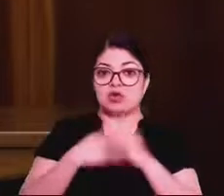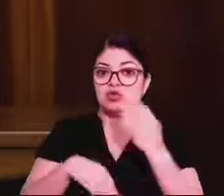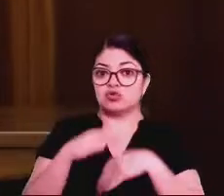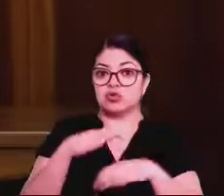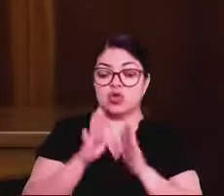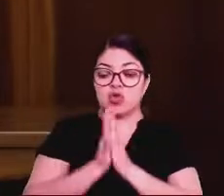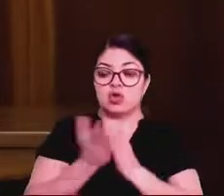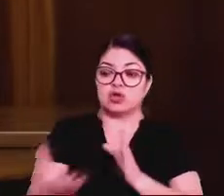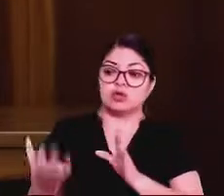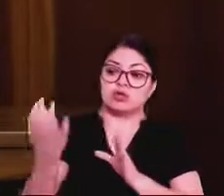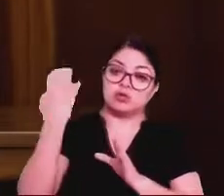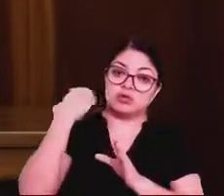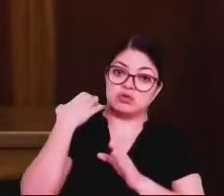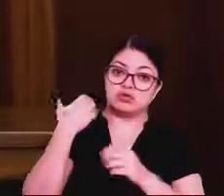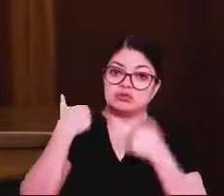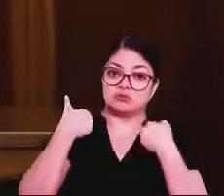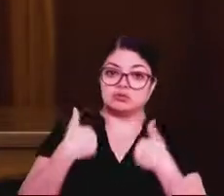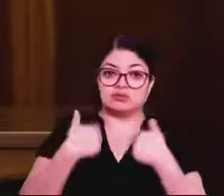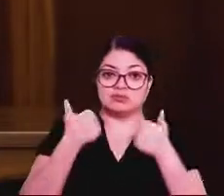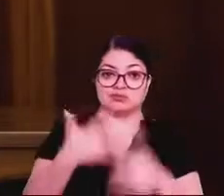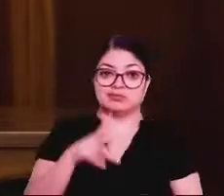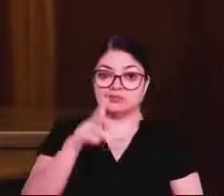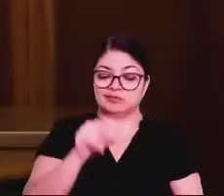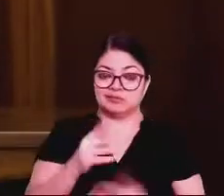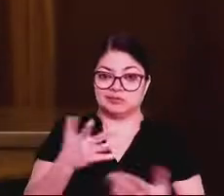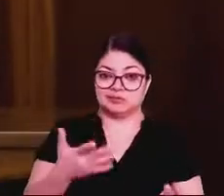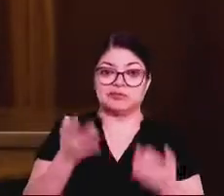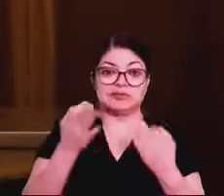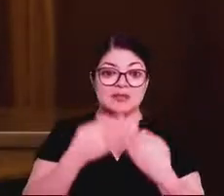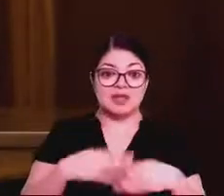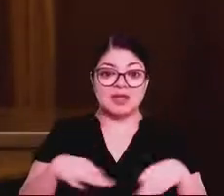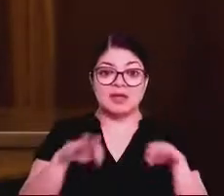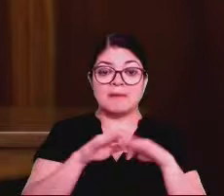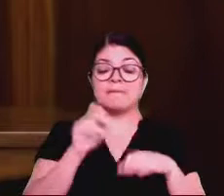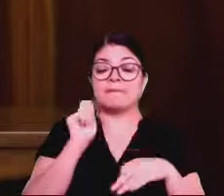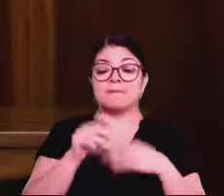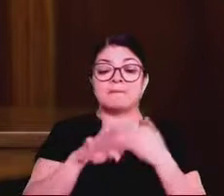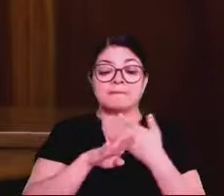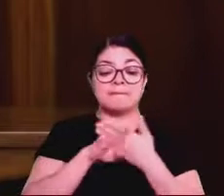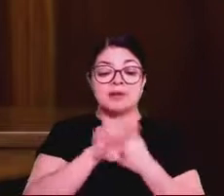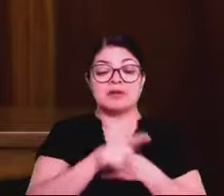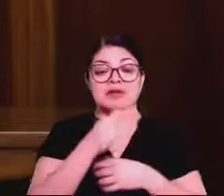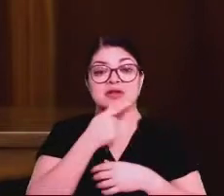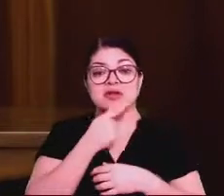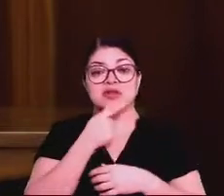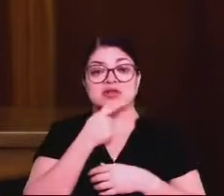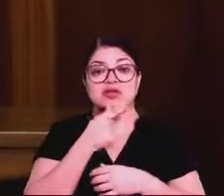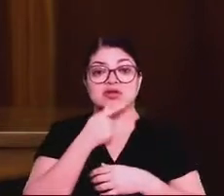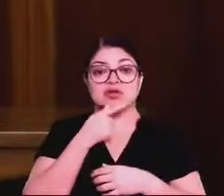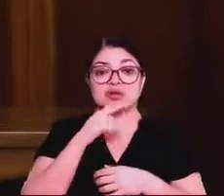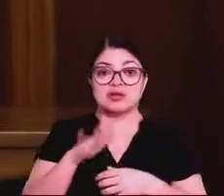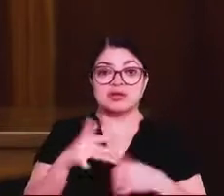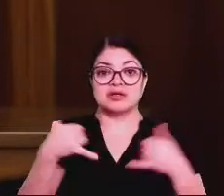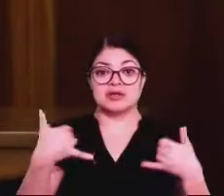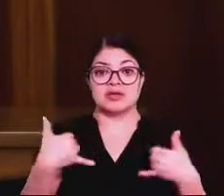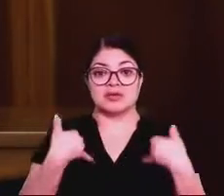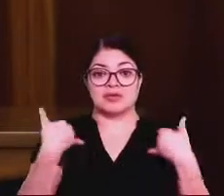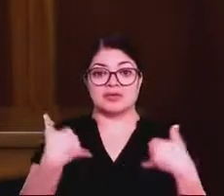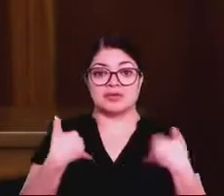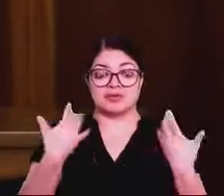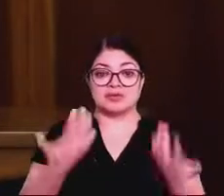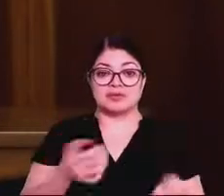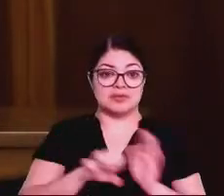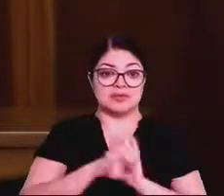libros. Es muy importante prevenir en las niñas, niños y adolescentes daños